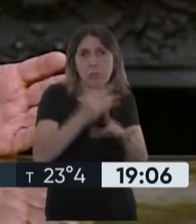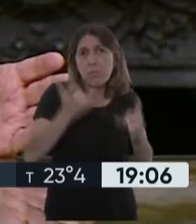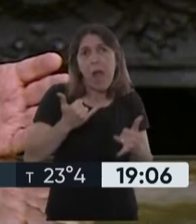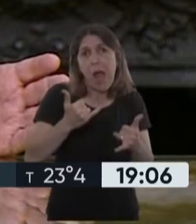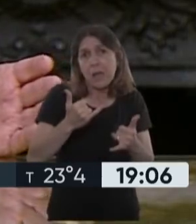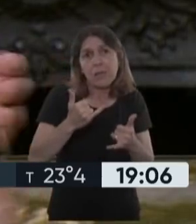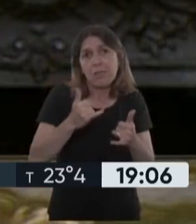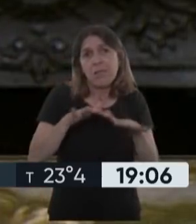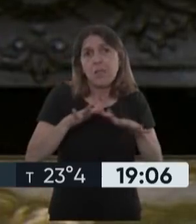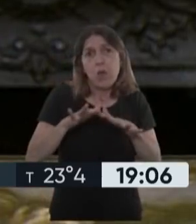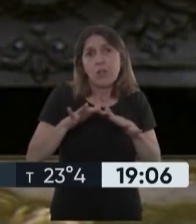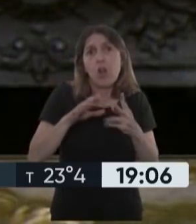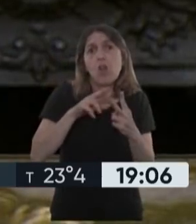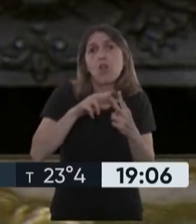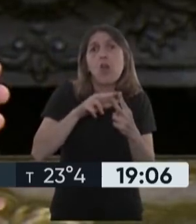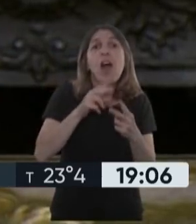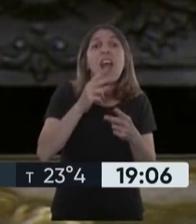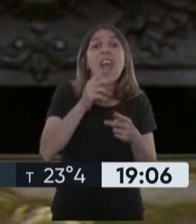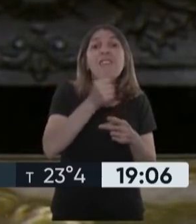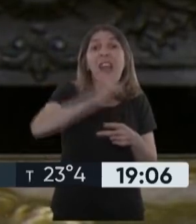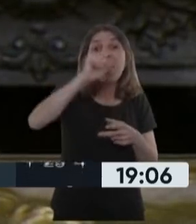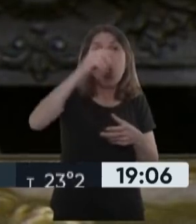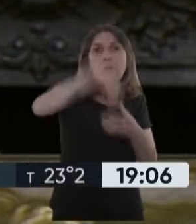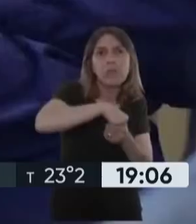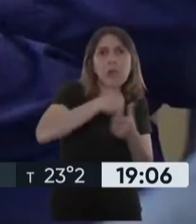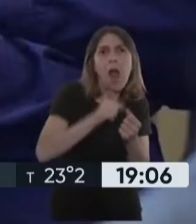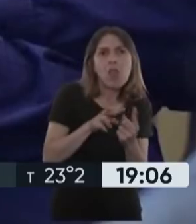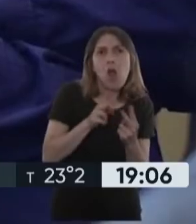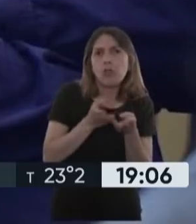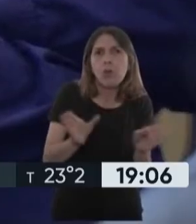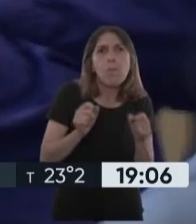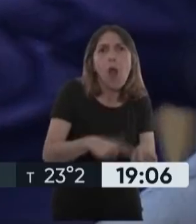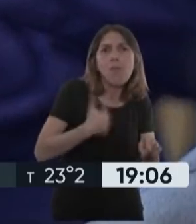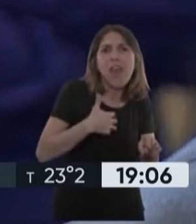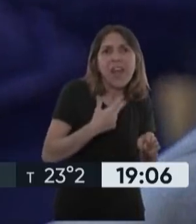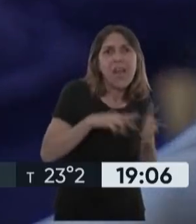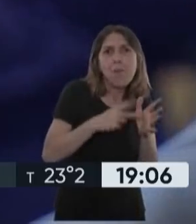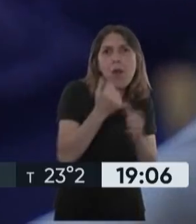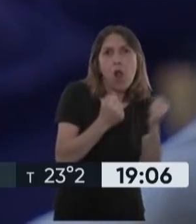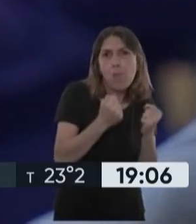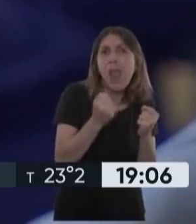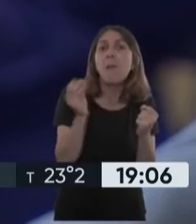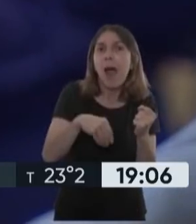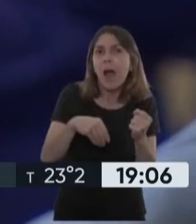autóctono y tiene un componente internacional, derivado de la guerra desatada en Ucrania.